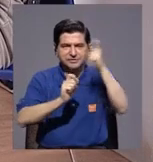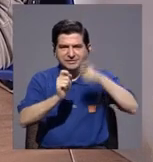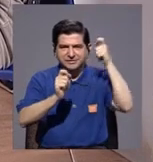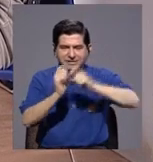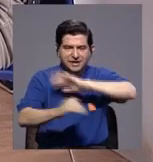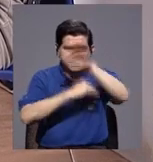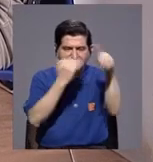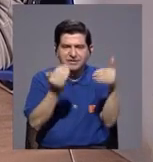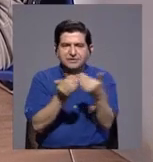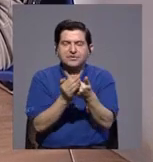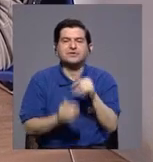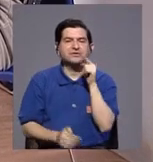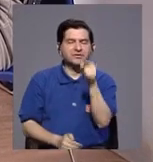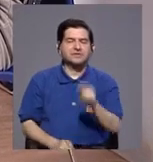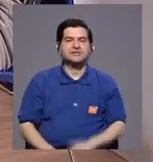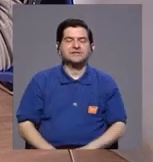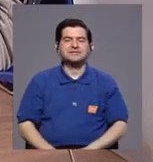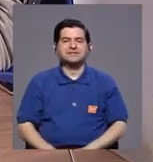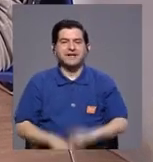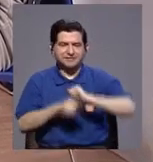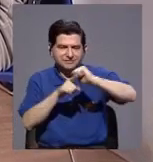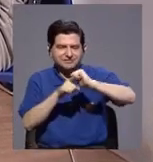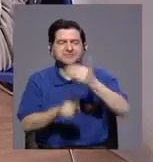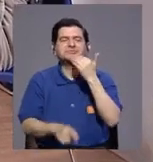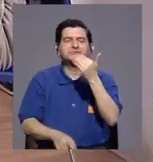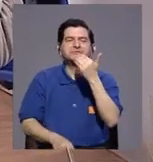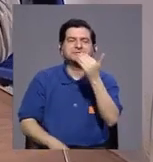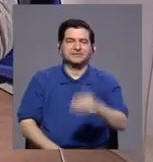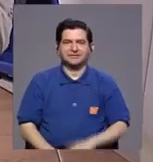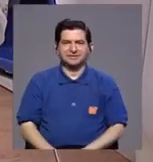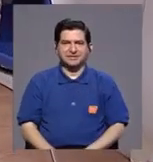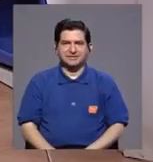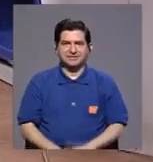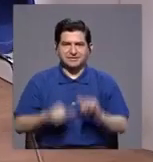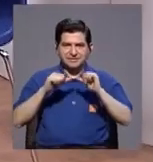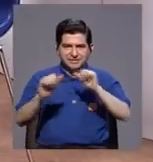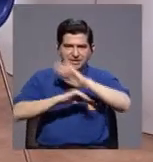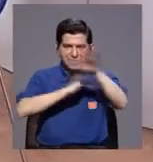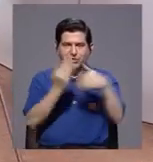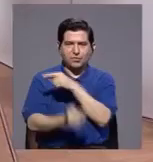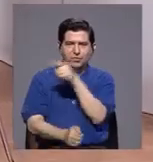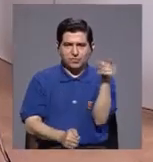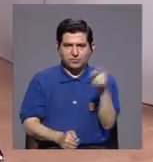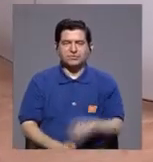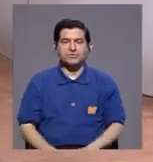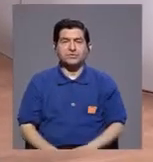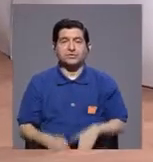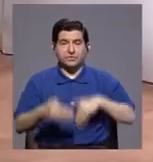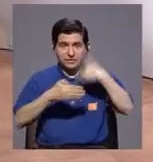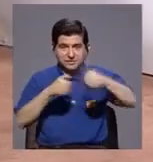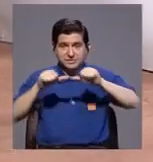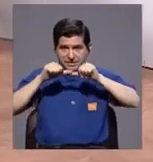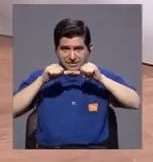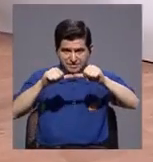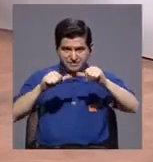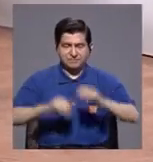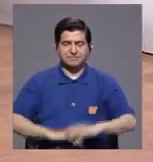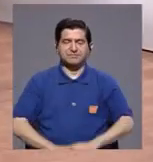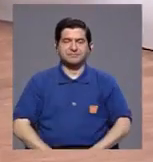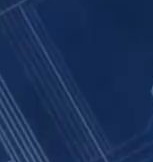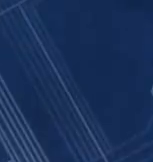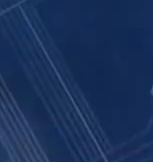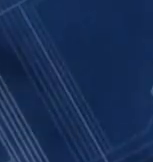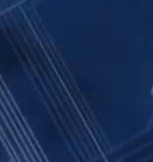de todas estas capacitaciones muchísimas gracias regresamos con todas y todos ustedes en el siguiente segmento